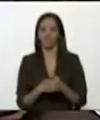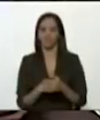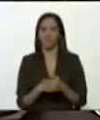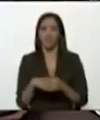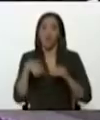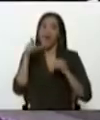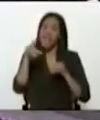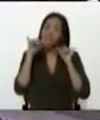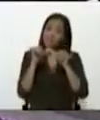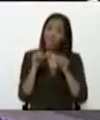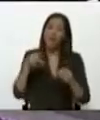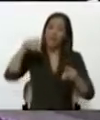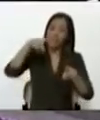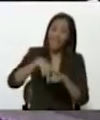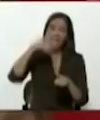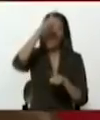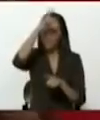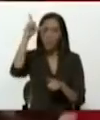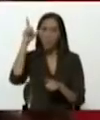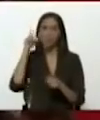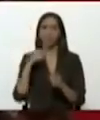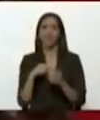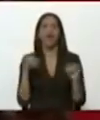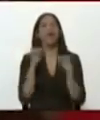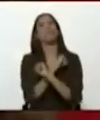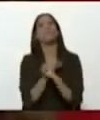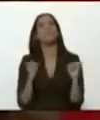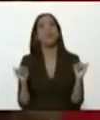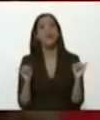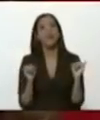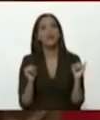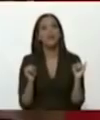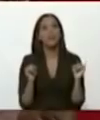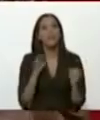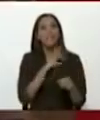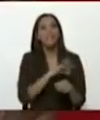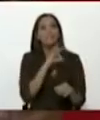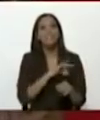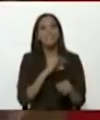Cuando él mismo atacaba a Leopoldo López, al final, el señor